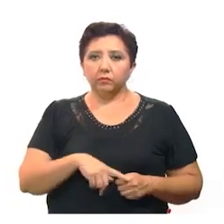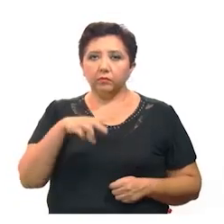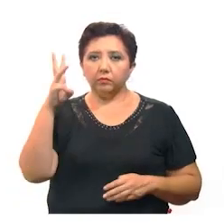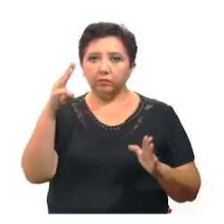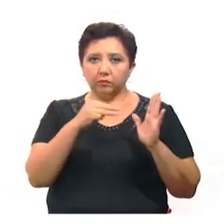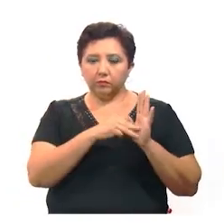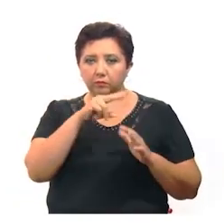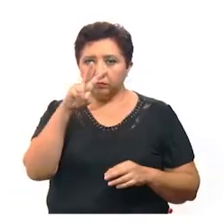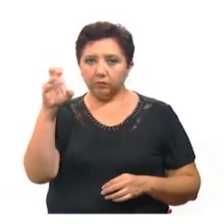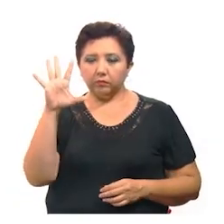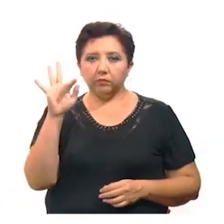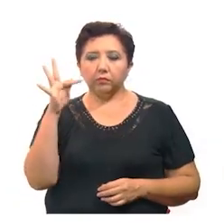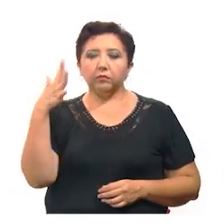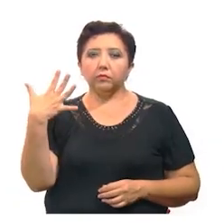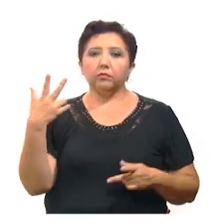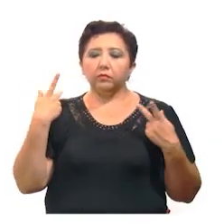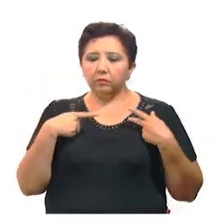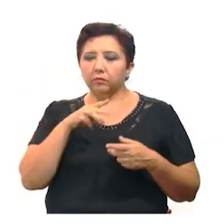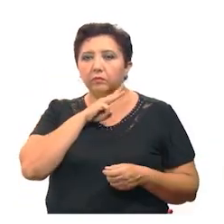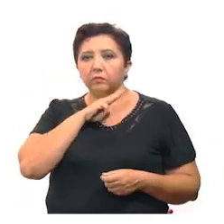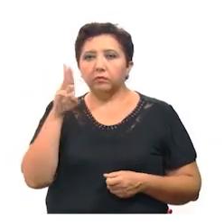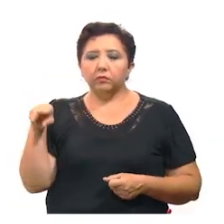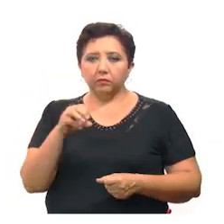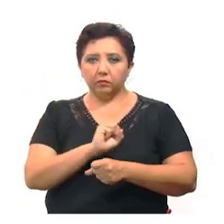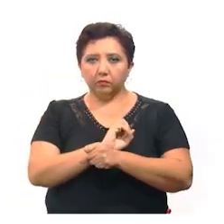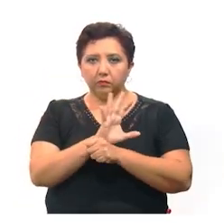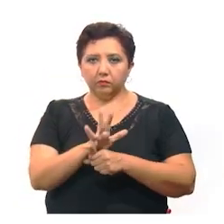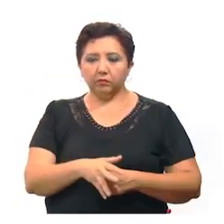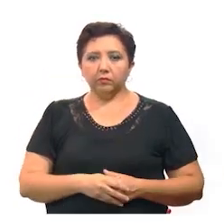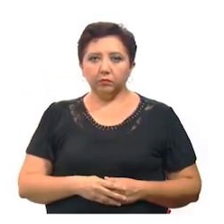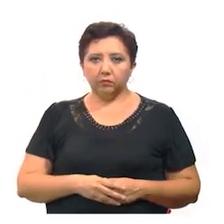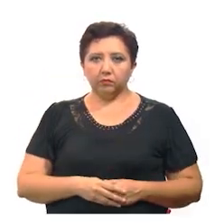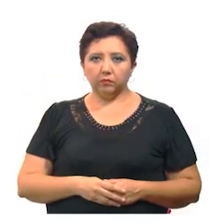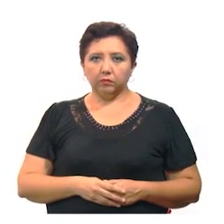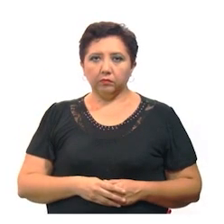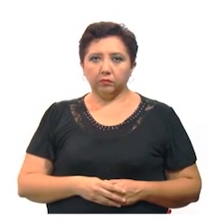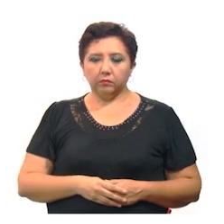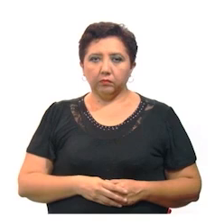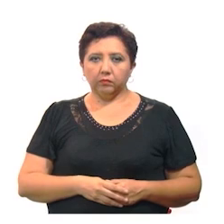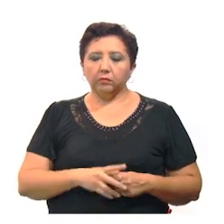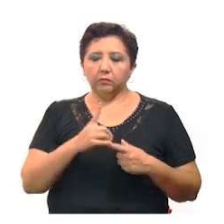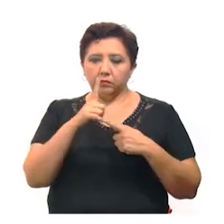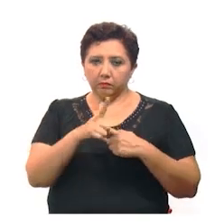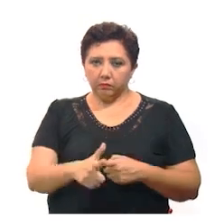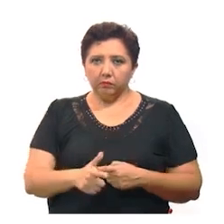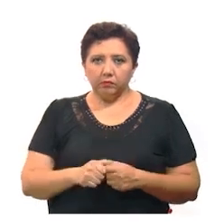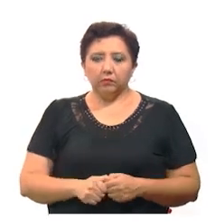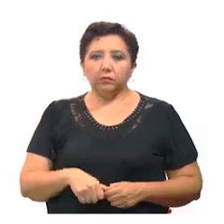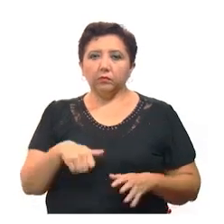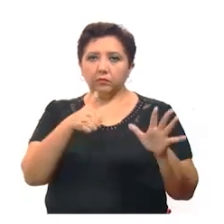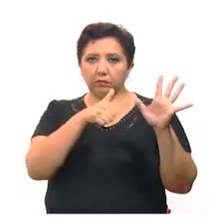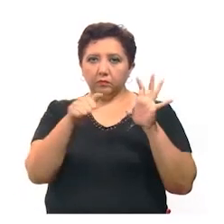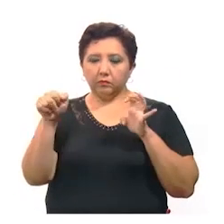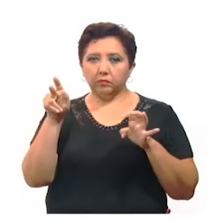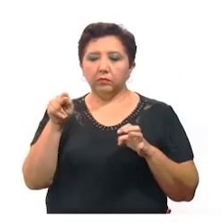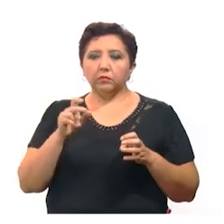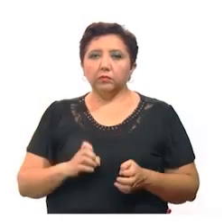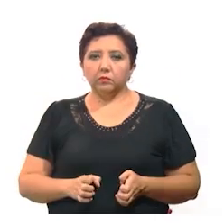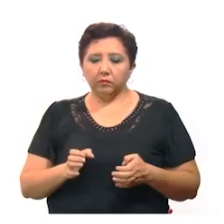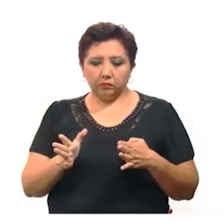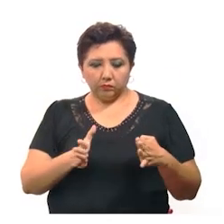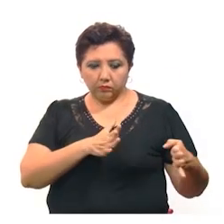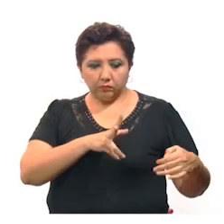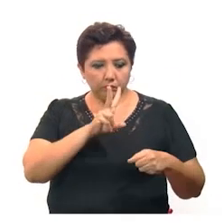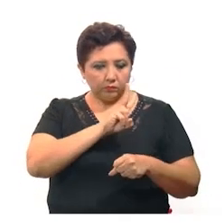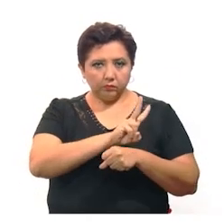son 3.245 las personas fallecidas a causa del coronavirus. De los casos activos, 680 están